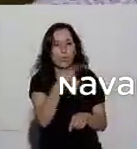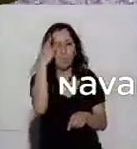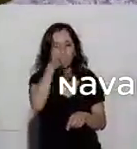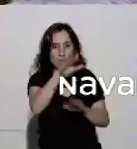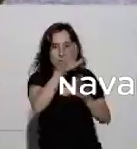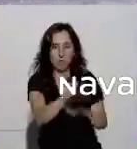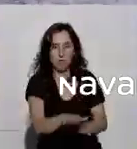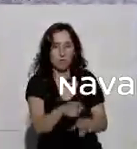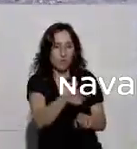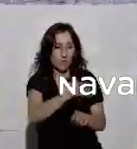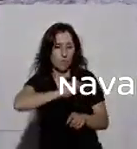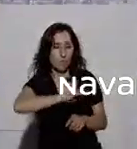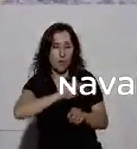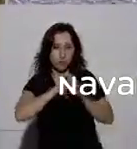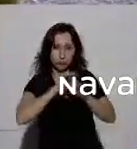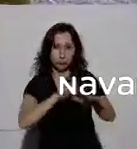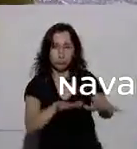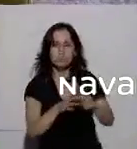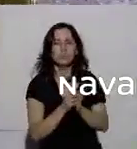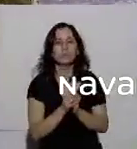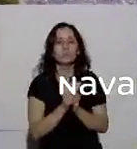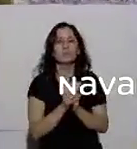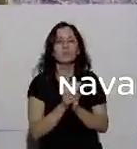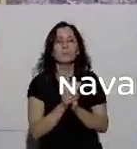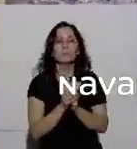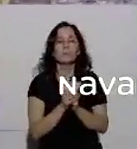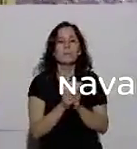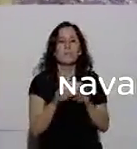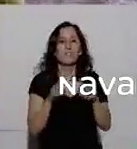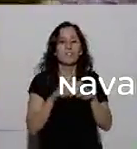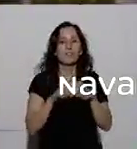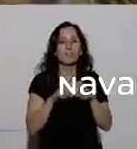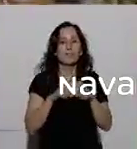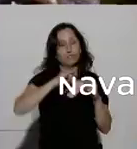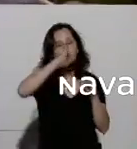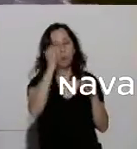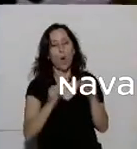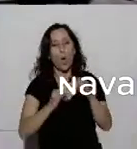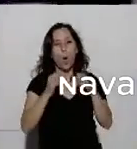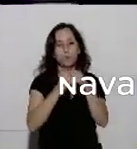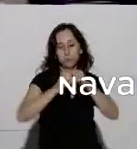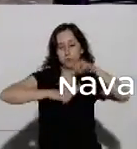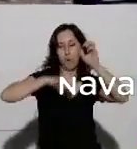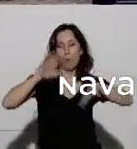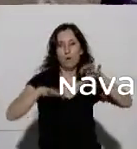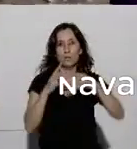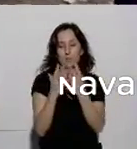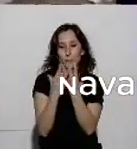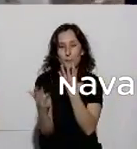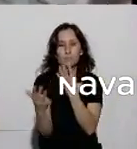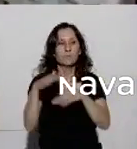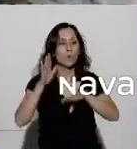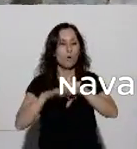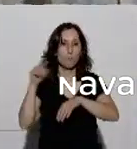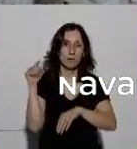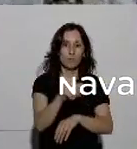se dedicasen a hacer el mal. Pues que había una tormenta, granizo, etcétera, se estropeaba la cosecha, culpa de